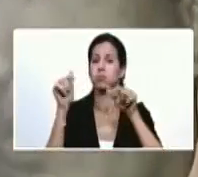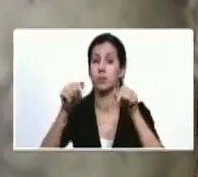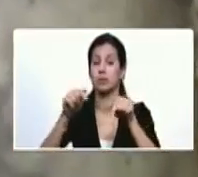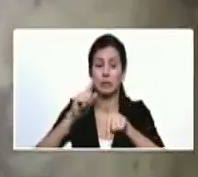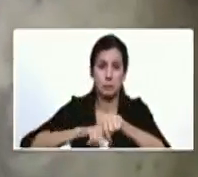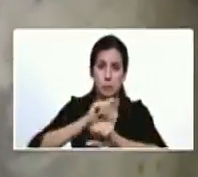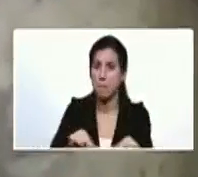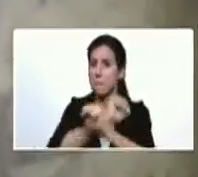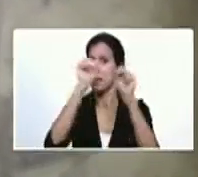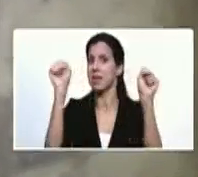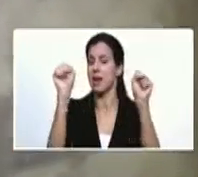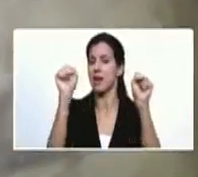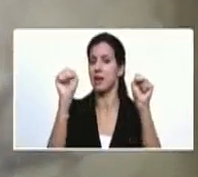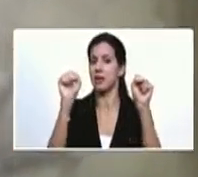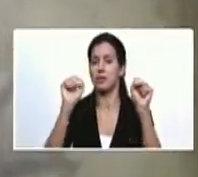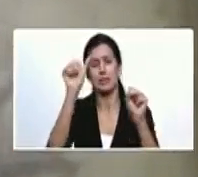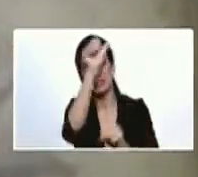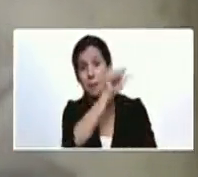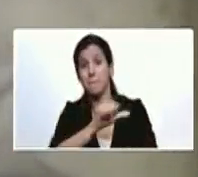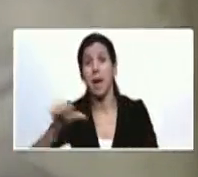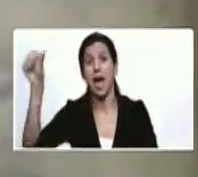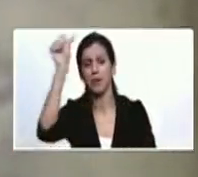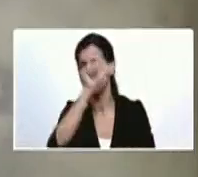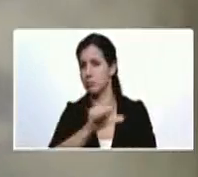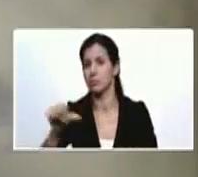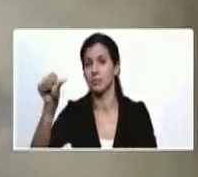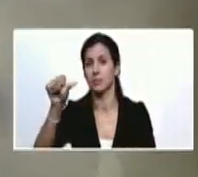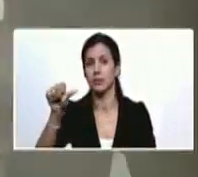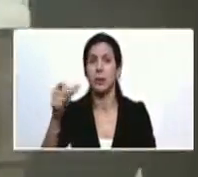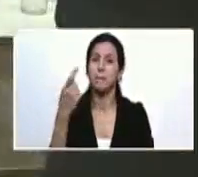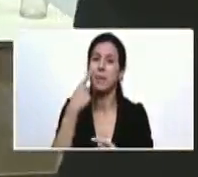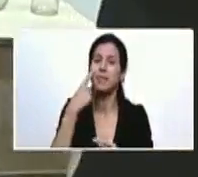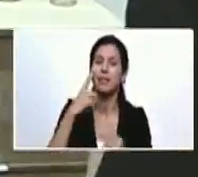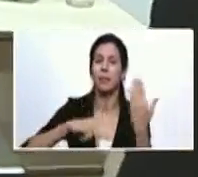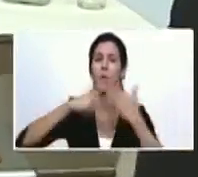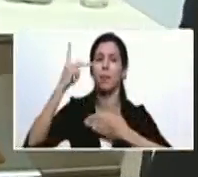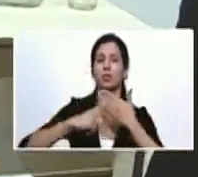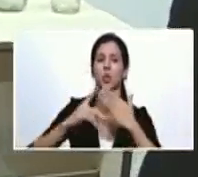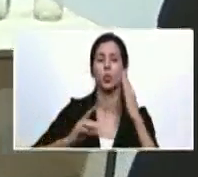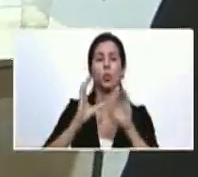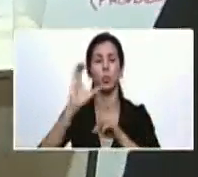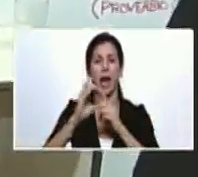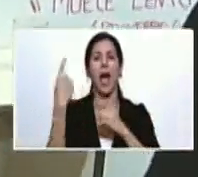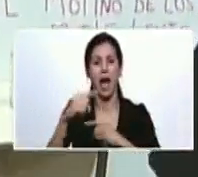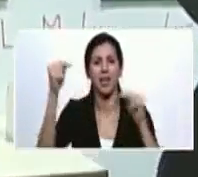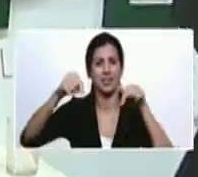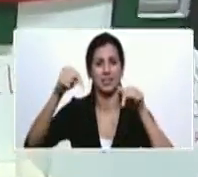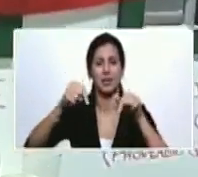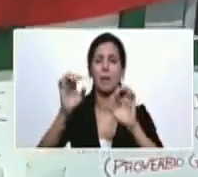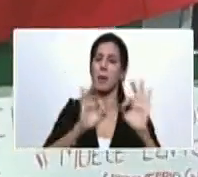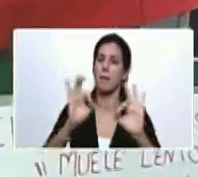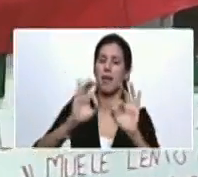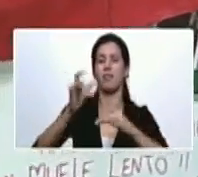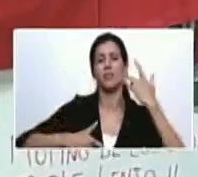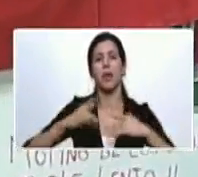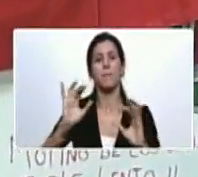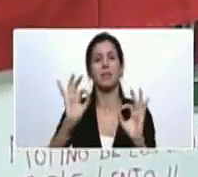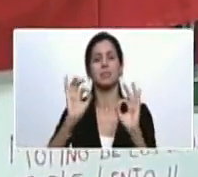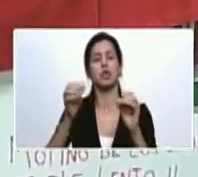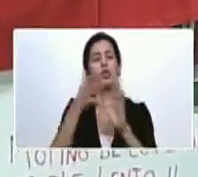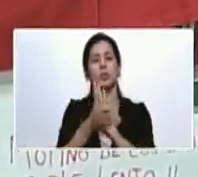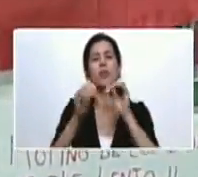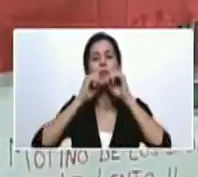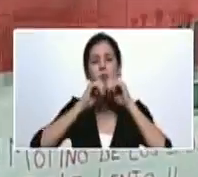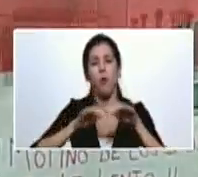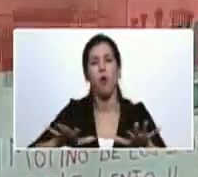muy temprano y durante toda esta semana ha venido siguiendo una programación cultural y de difusión educativa de lo que fue